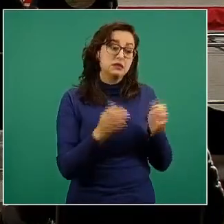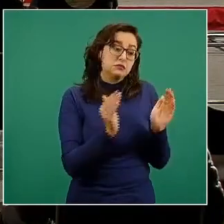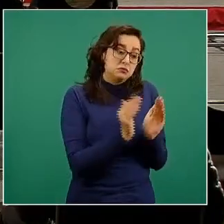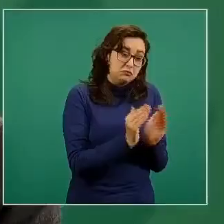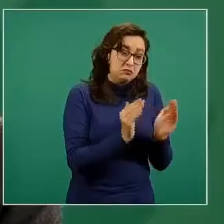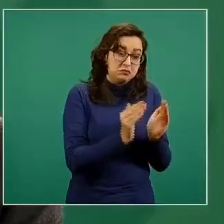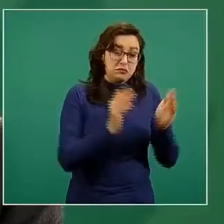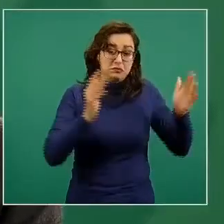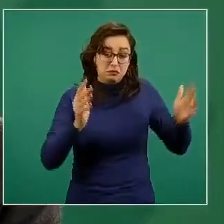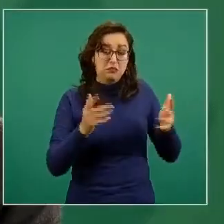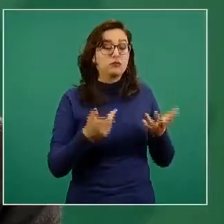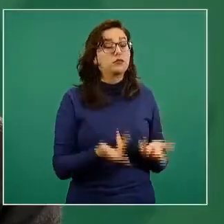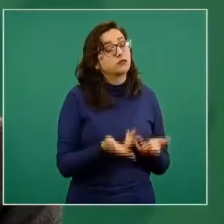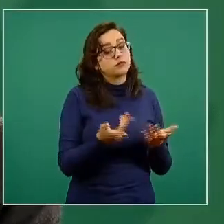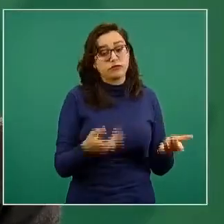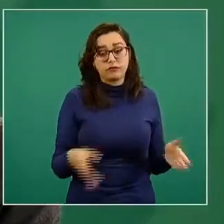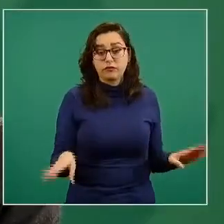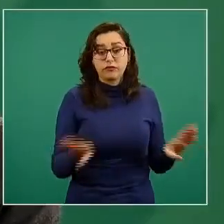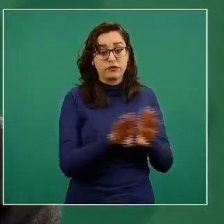medianas, grandes.